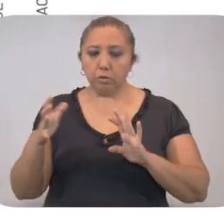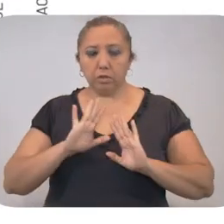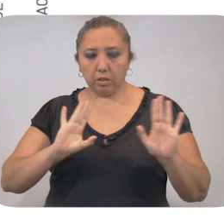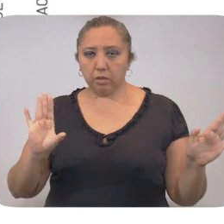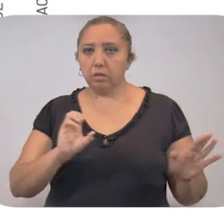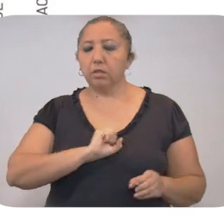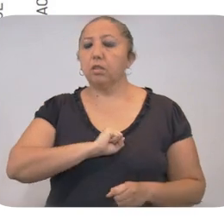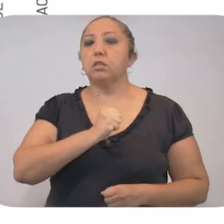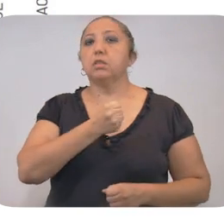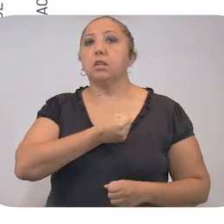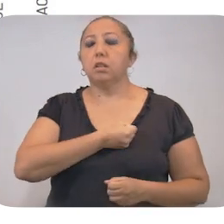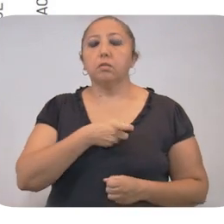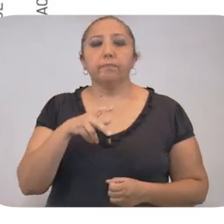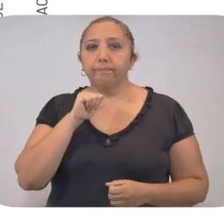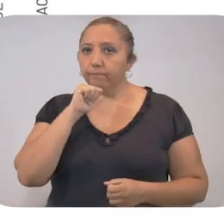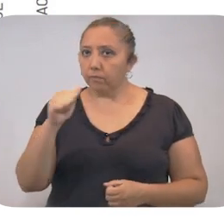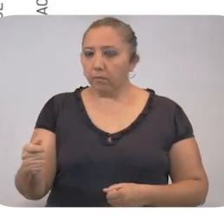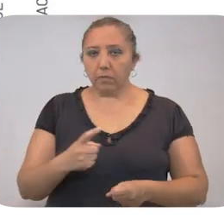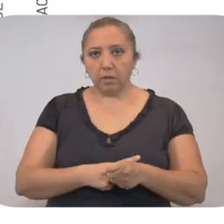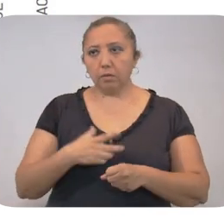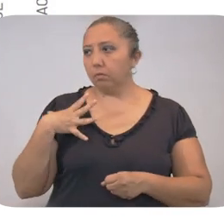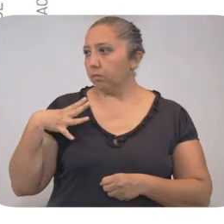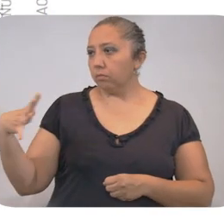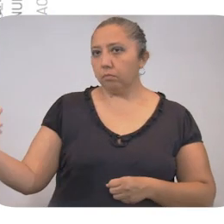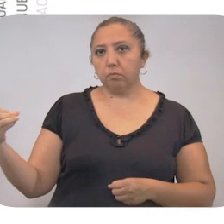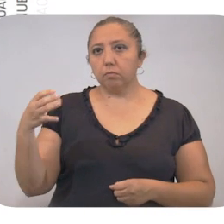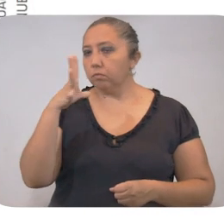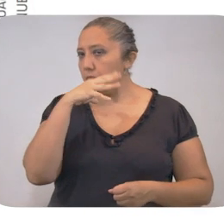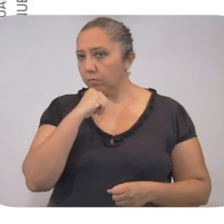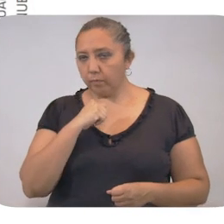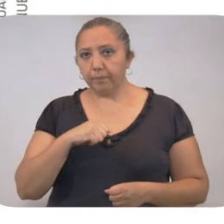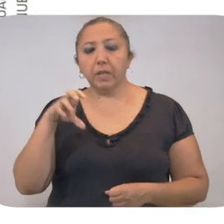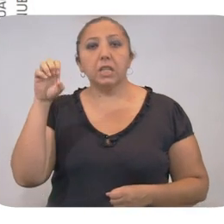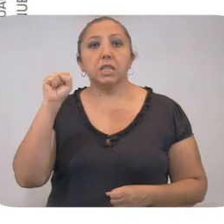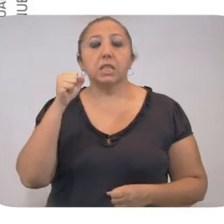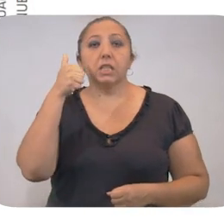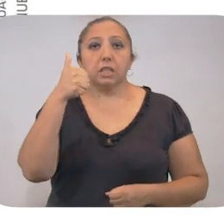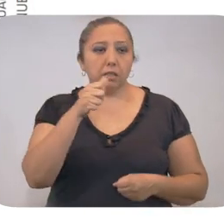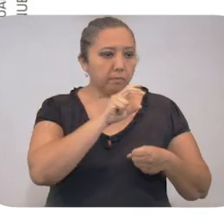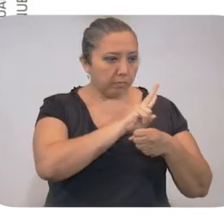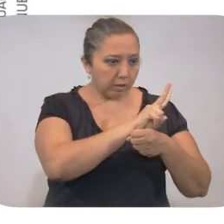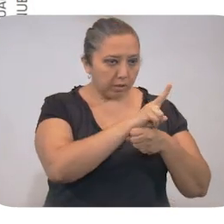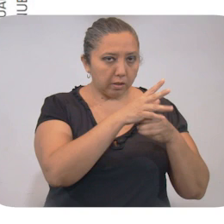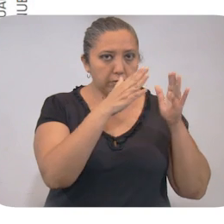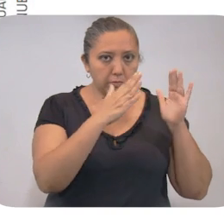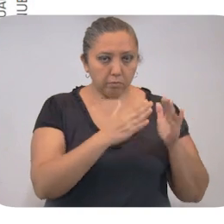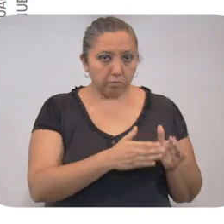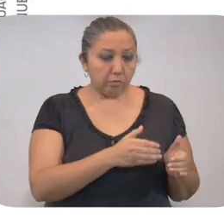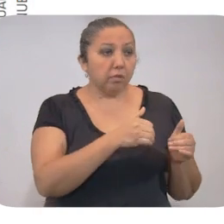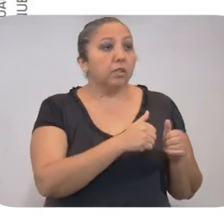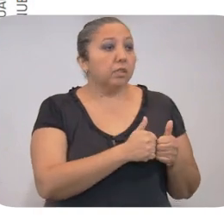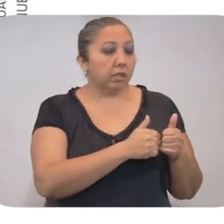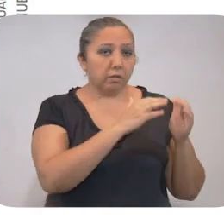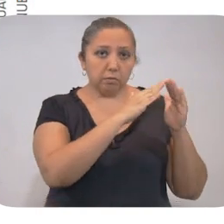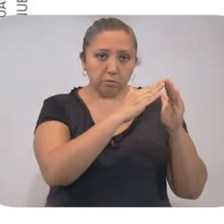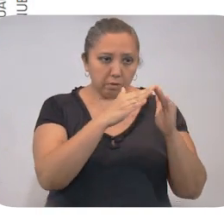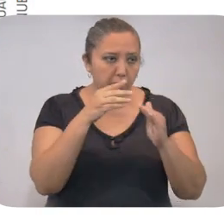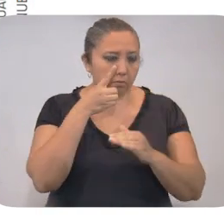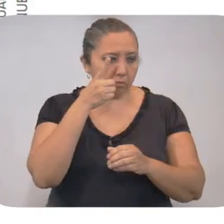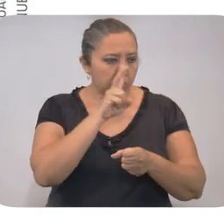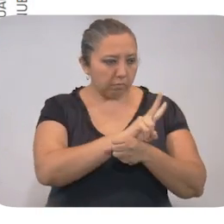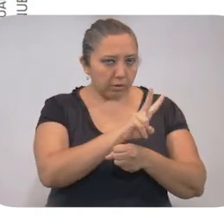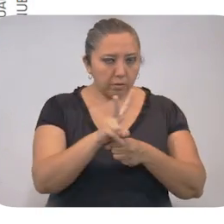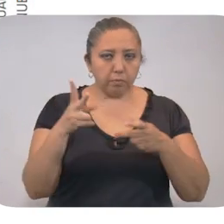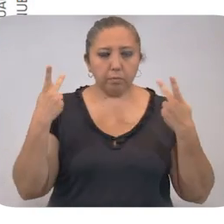ya se recuperaron. No presentan síntomas ni pueden contagiar. 66 están estables, aislados, monitoreados constantemente